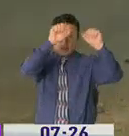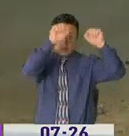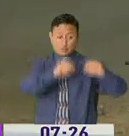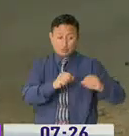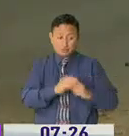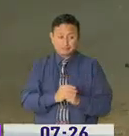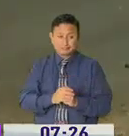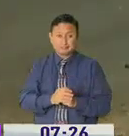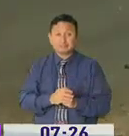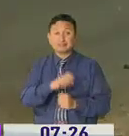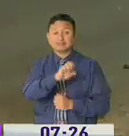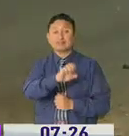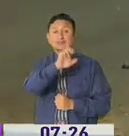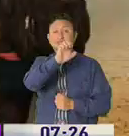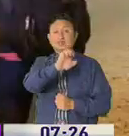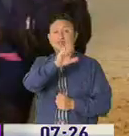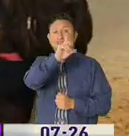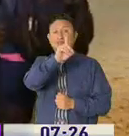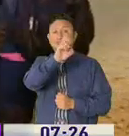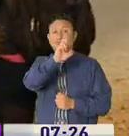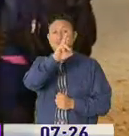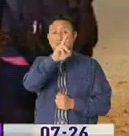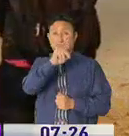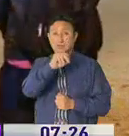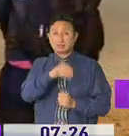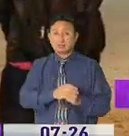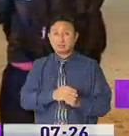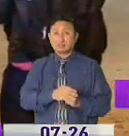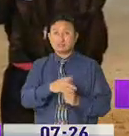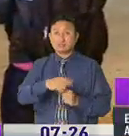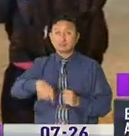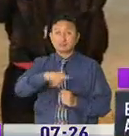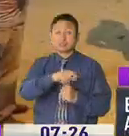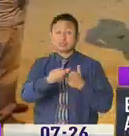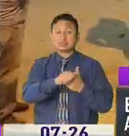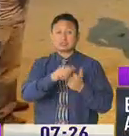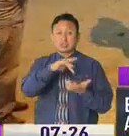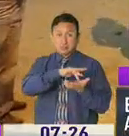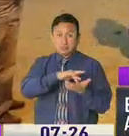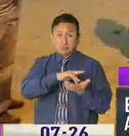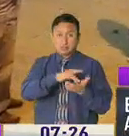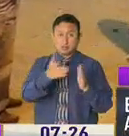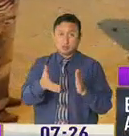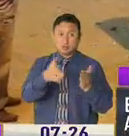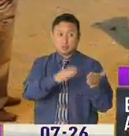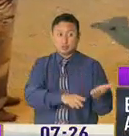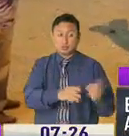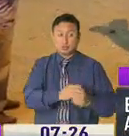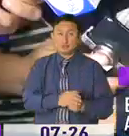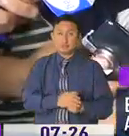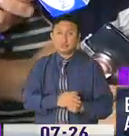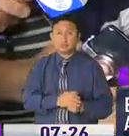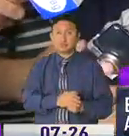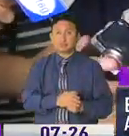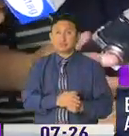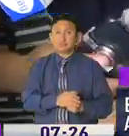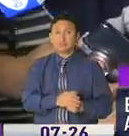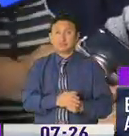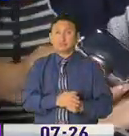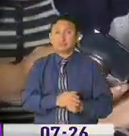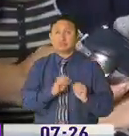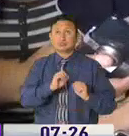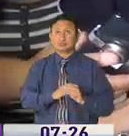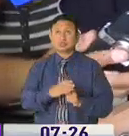Lor Zambrano, quien murió en la acera de una farmacia ubicada en el sector de Costa Azul. Tenemos con iris calibres